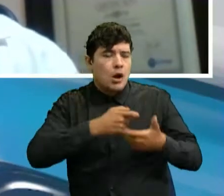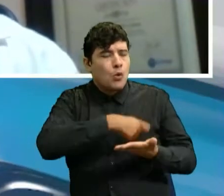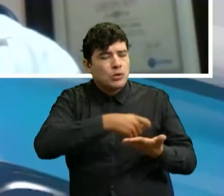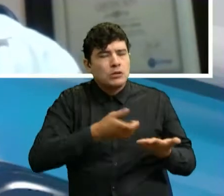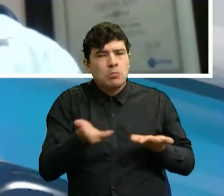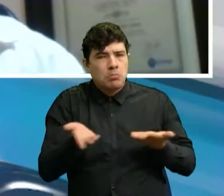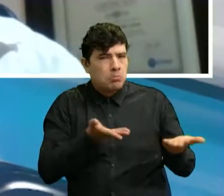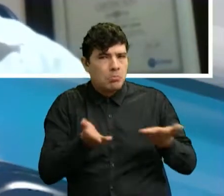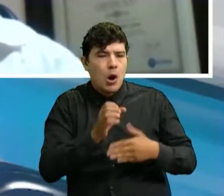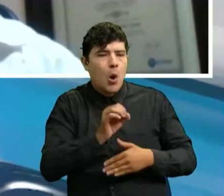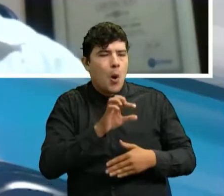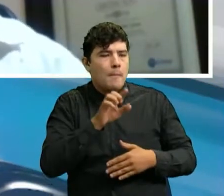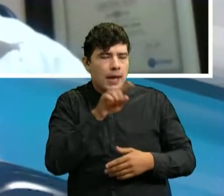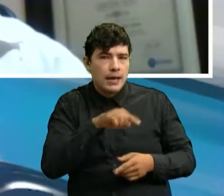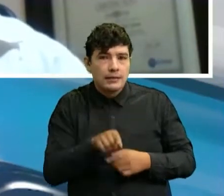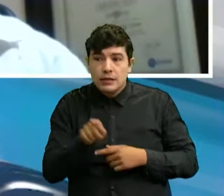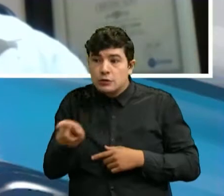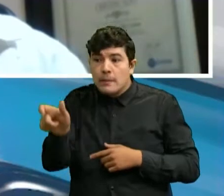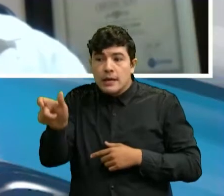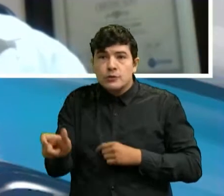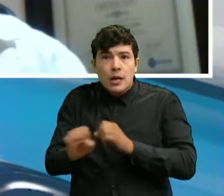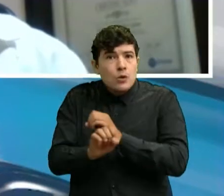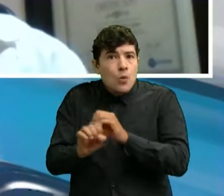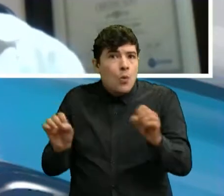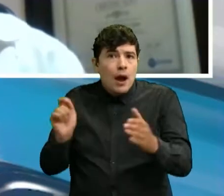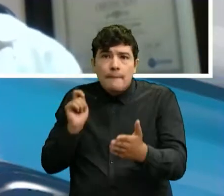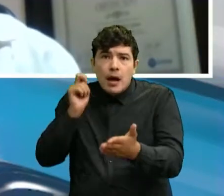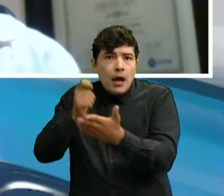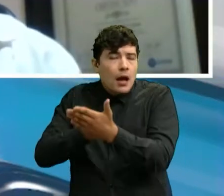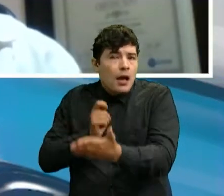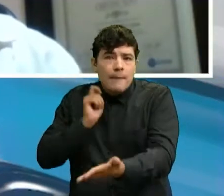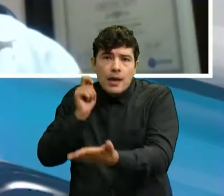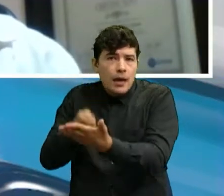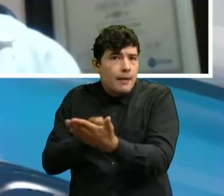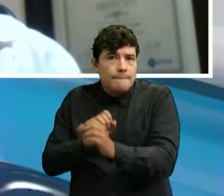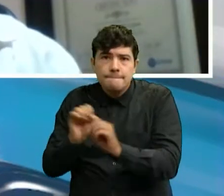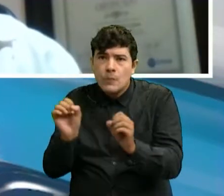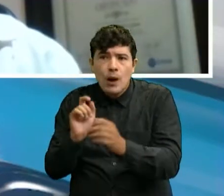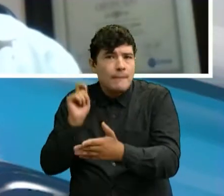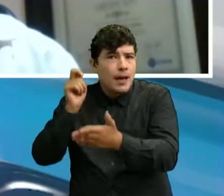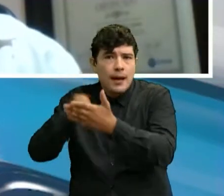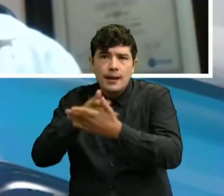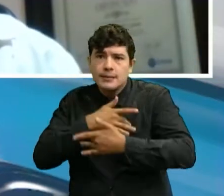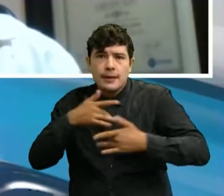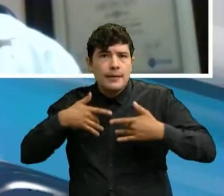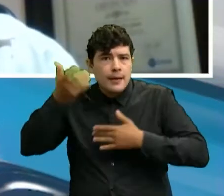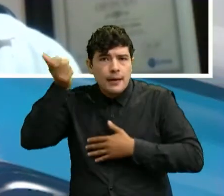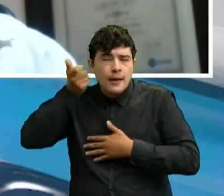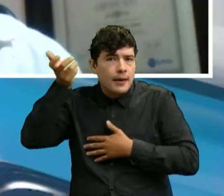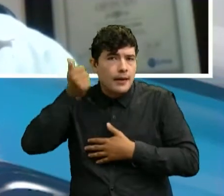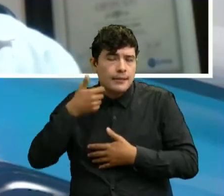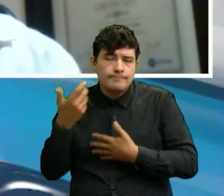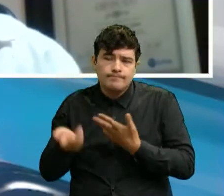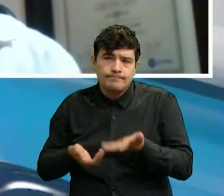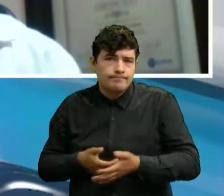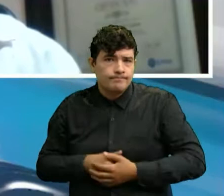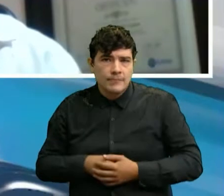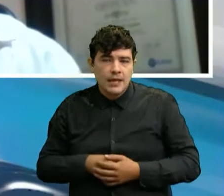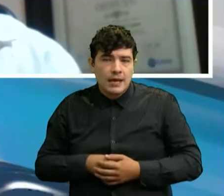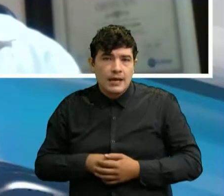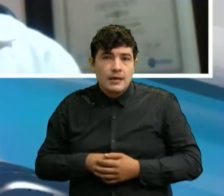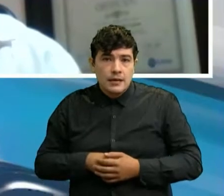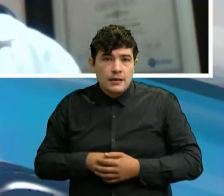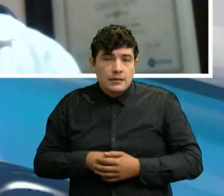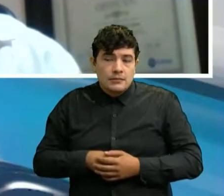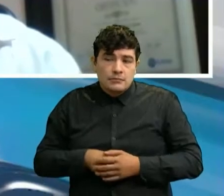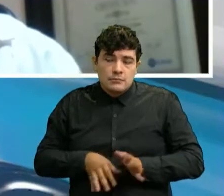dice que nunca ha cotizado, que si cotizó alguna vez, pues las semanas no le alcanzan. Sin embargo,